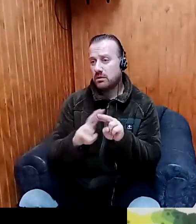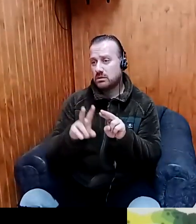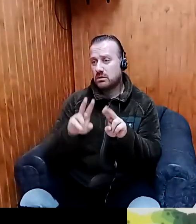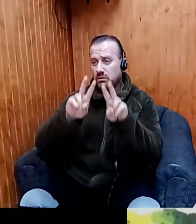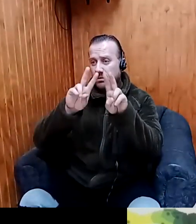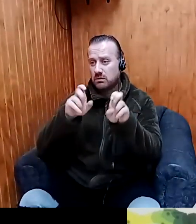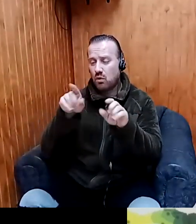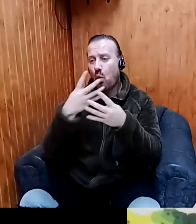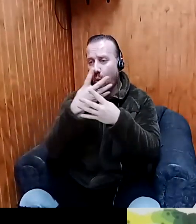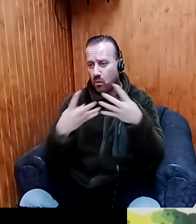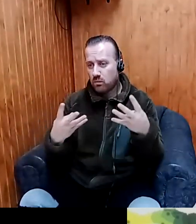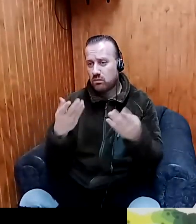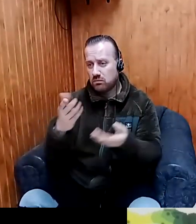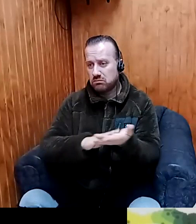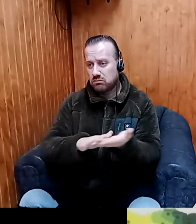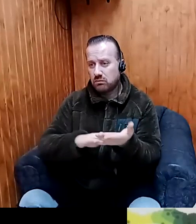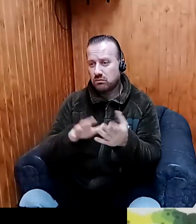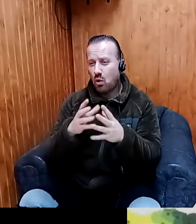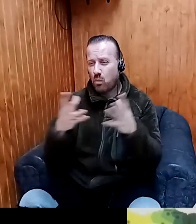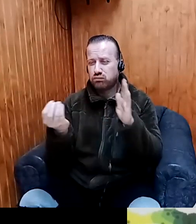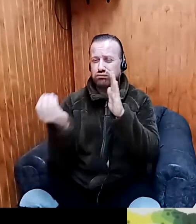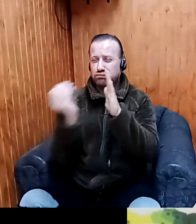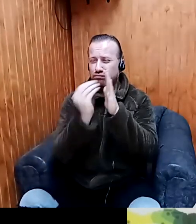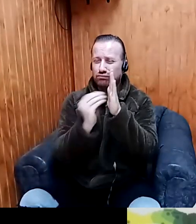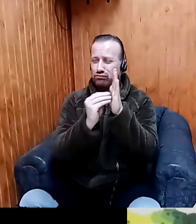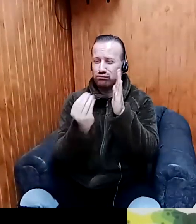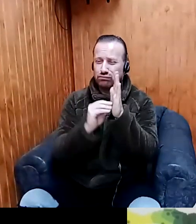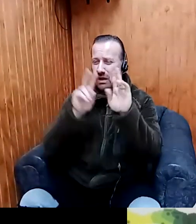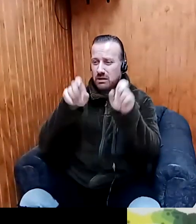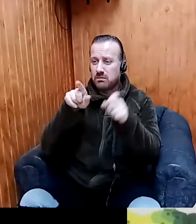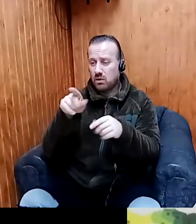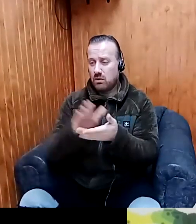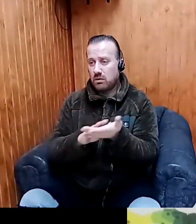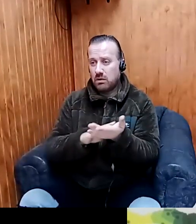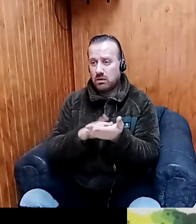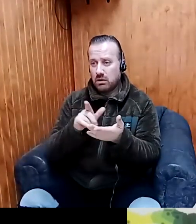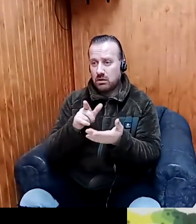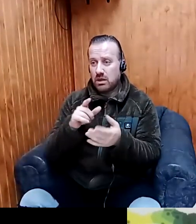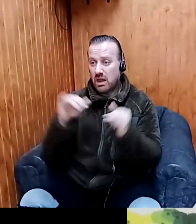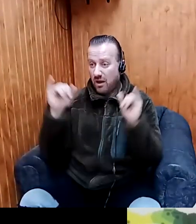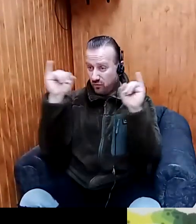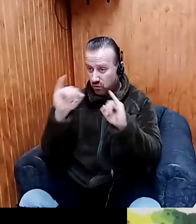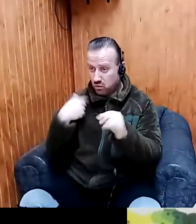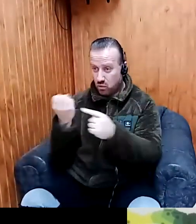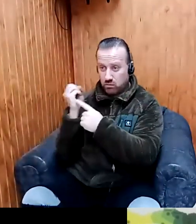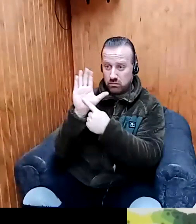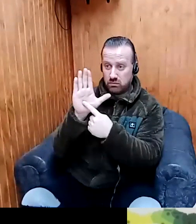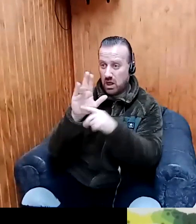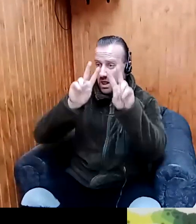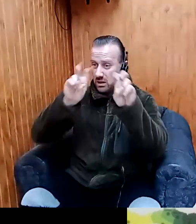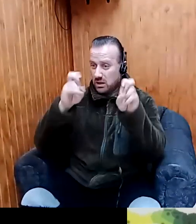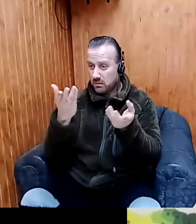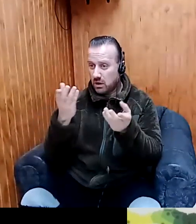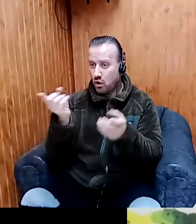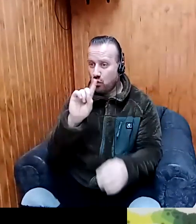un currículum, como decíais, ¿no? Pues muy lleno de contenidos. Pues intentar que la forma de presentar estos contenidos no